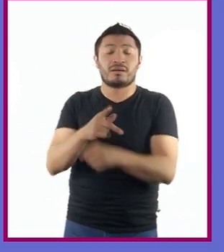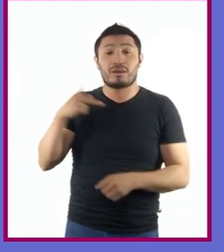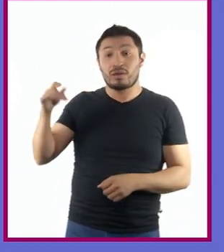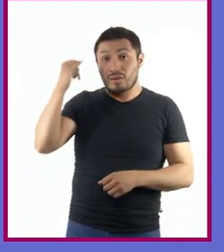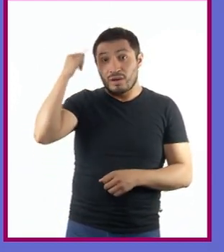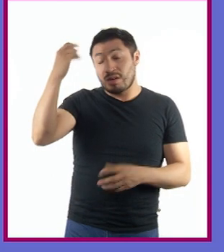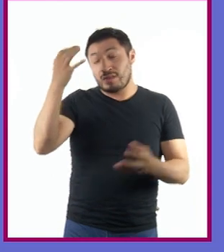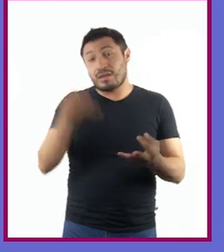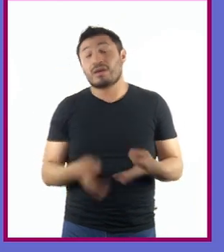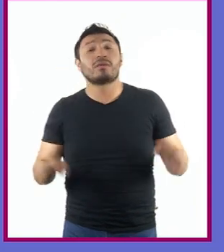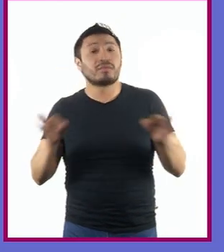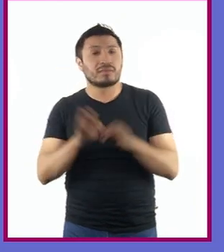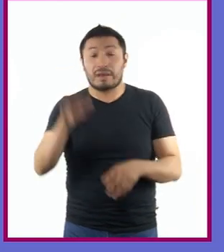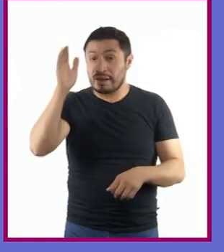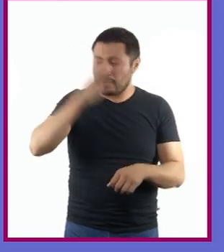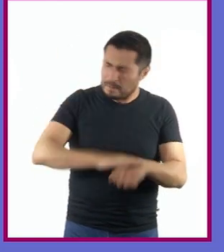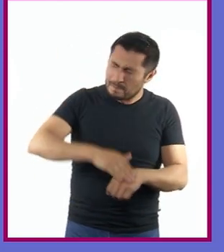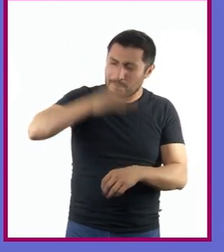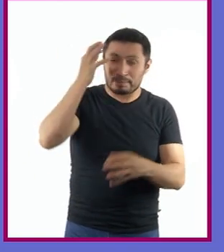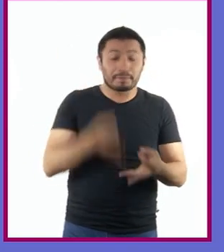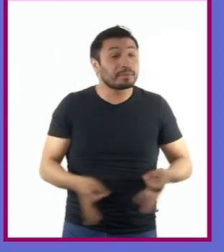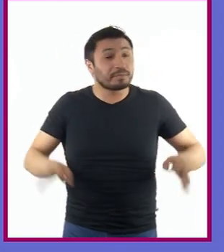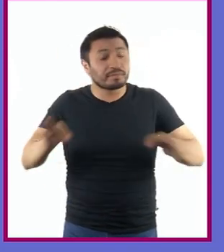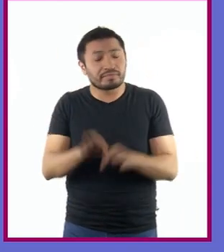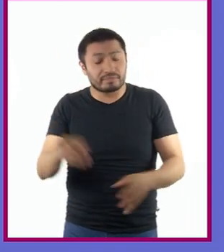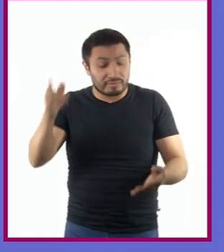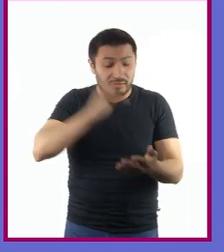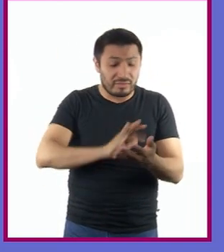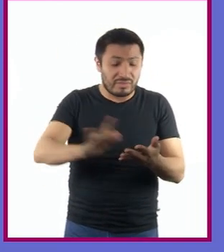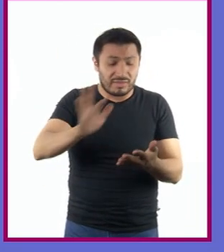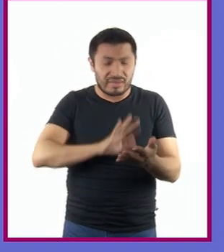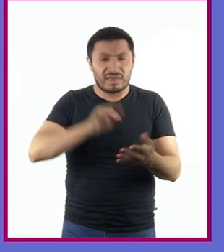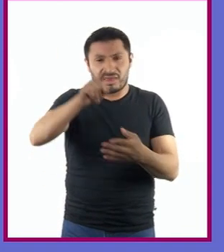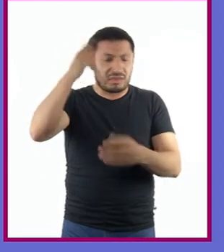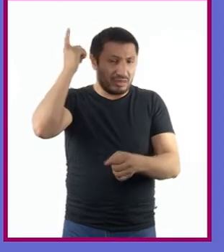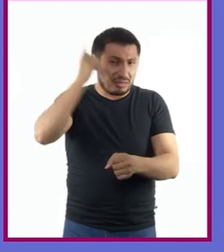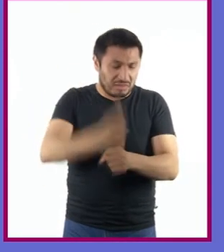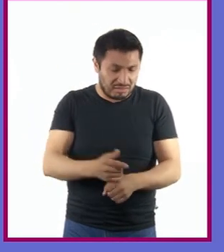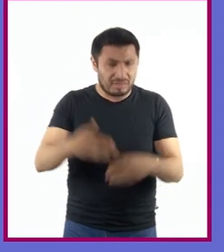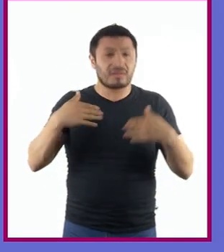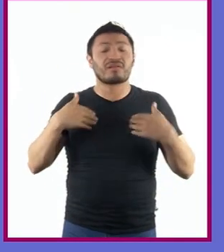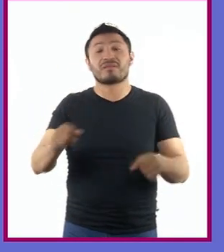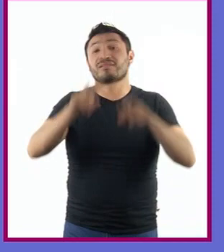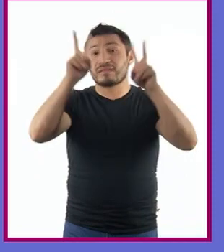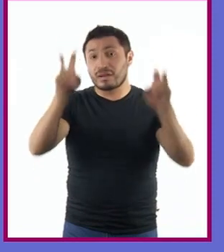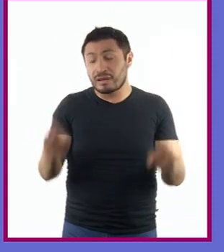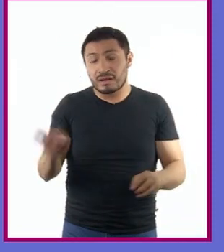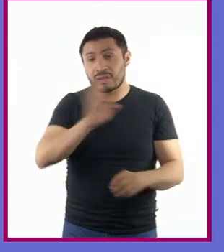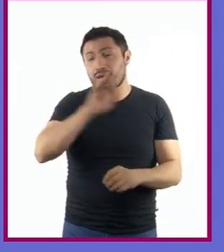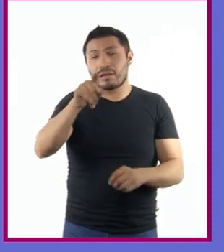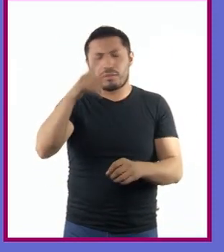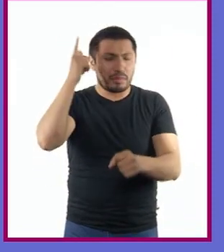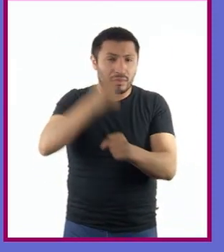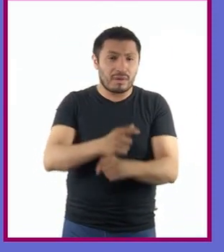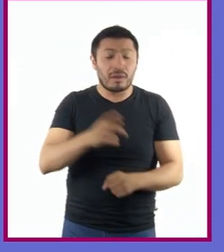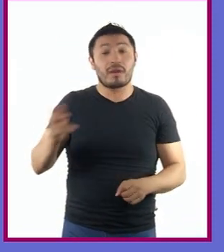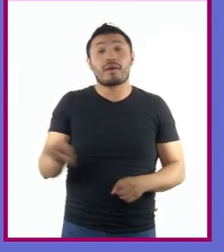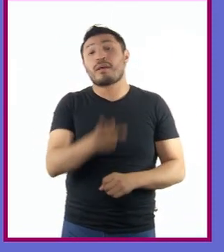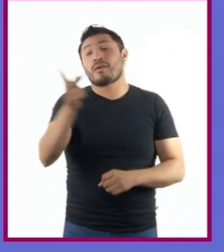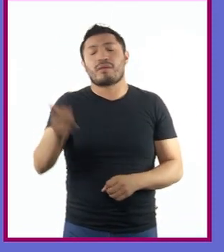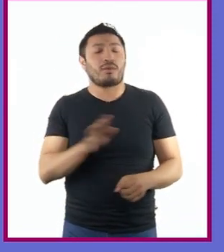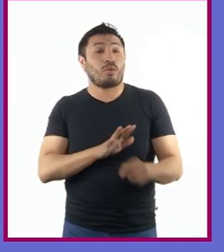las ideas más importantes que facilitan la comprensión del tema. Se pueden identificar si se preguntan: ¿cuáles son